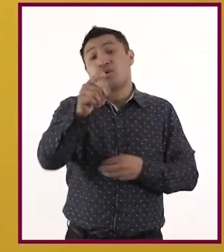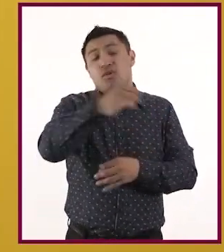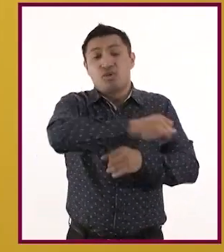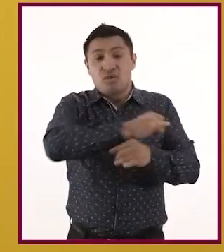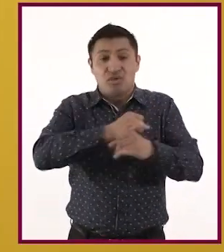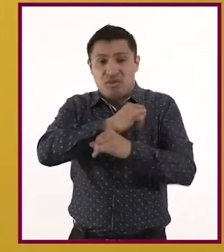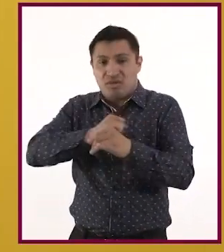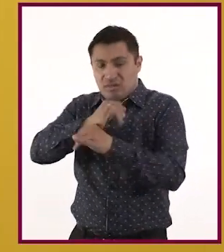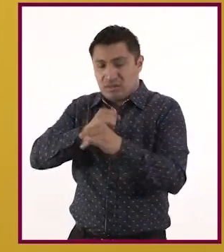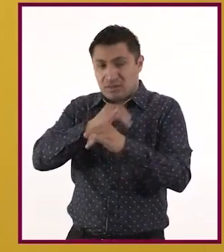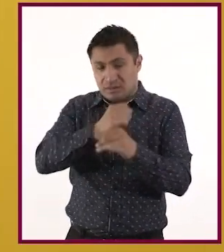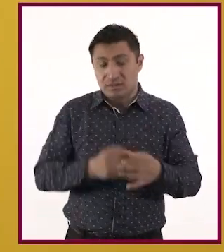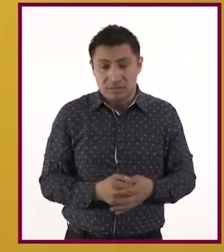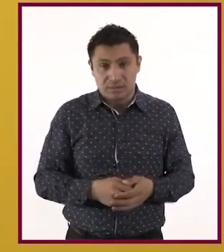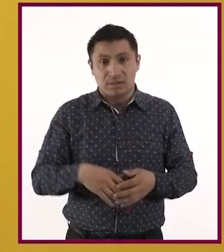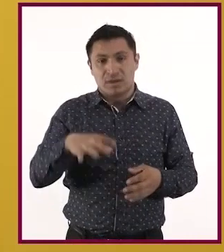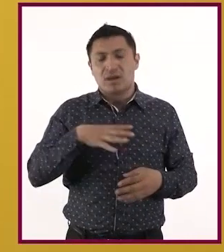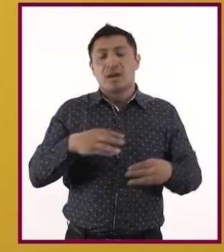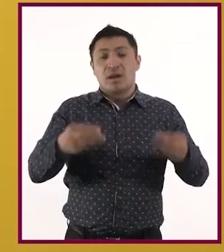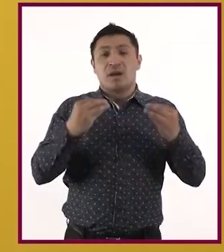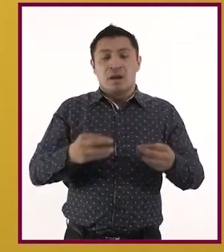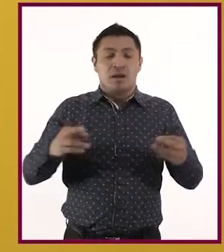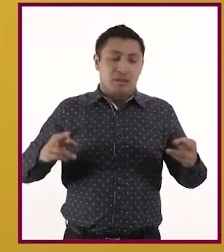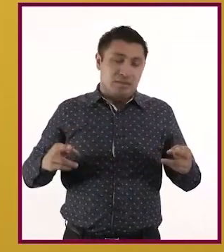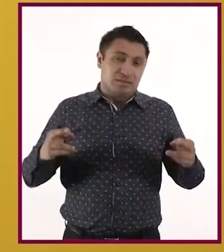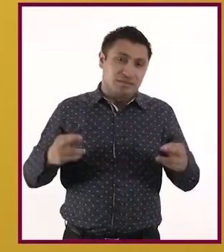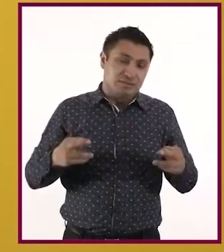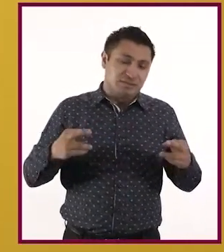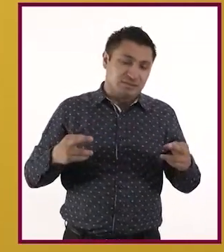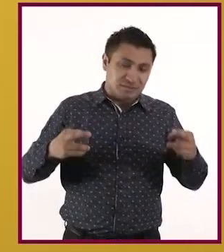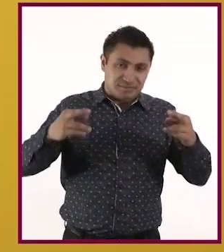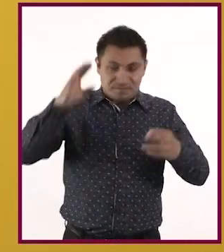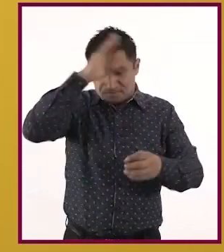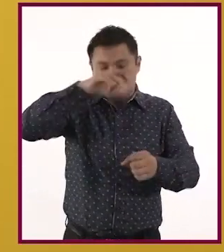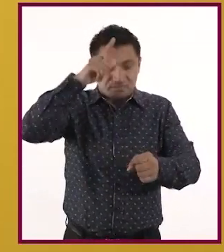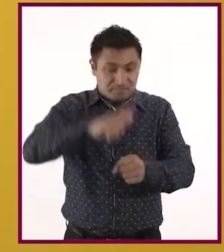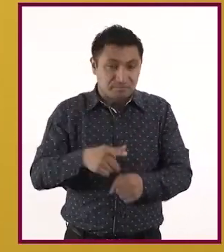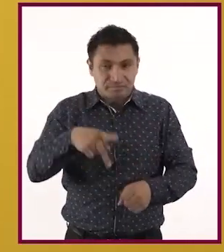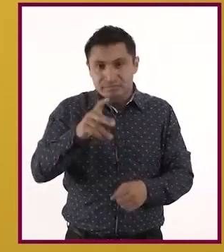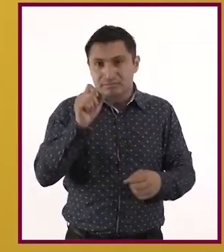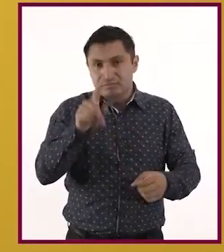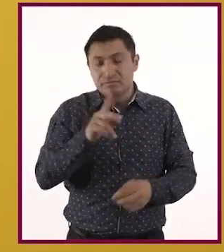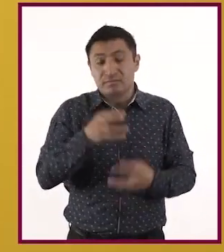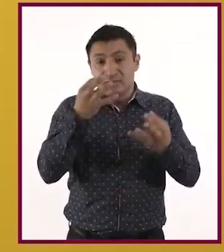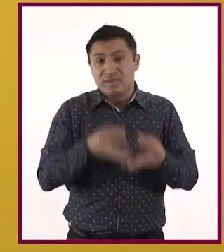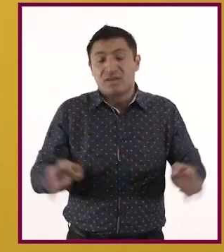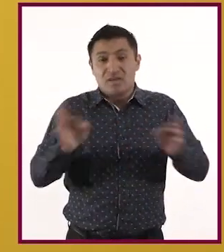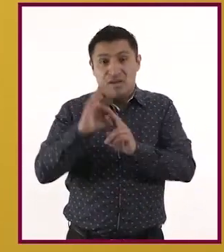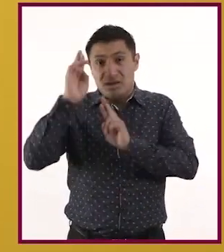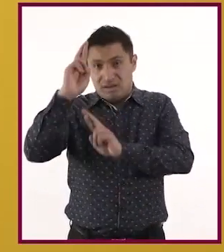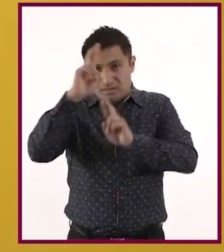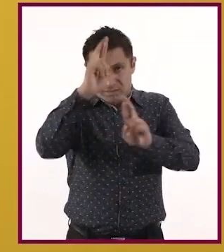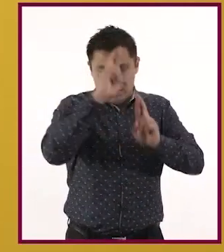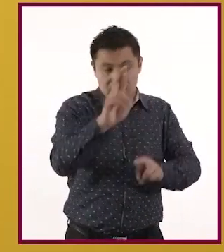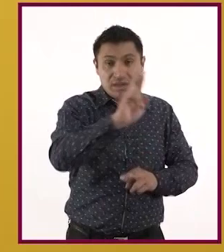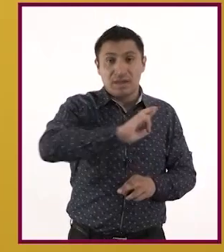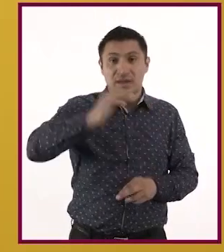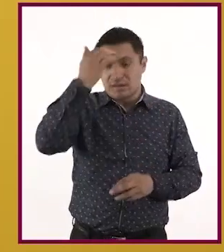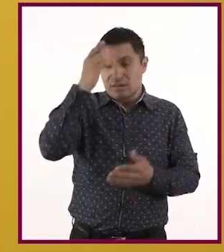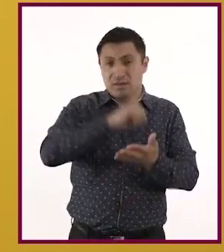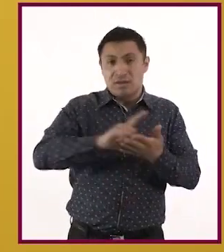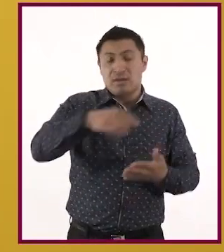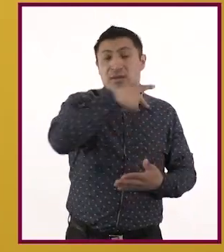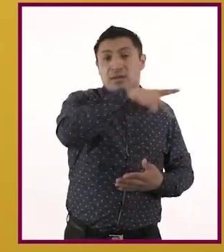de religiones demuestra una enorme riqueza cultural, pero también subraya la necesidad de respetar y reconocer el derecho de cada uno